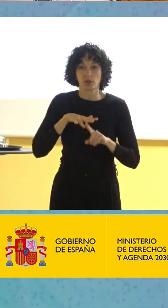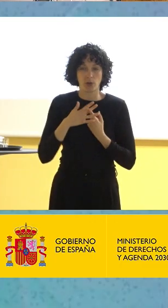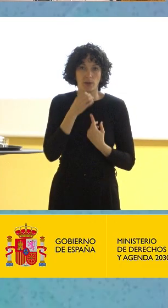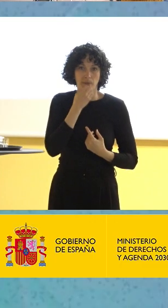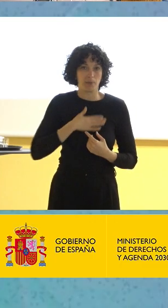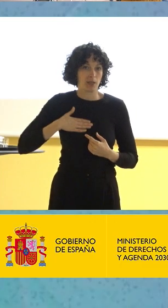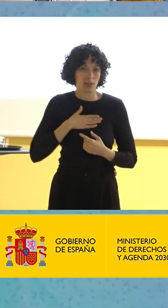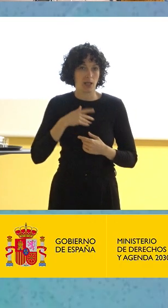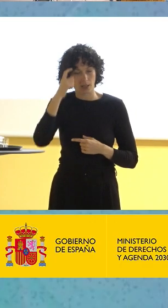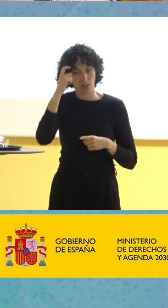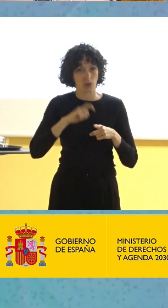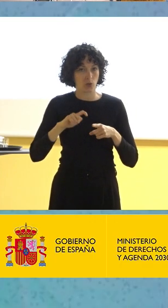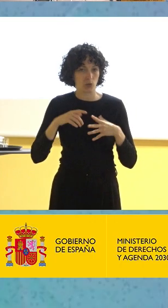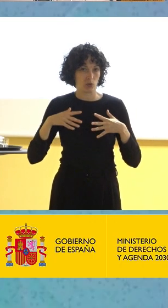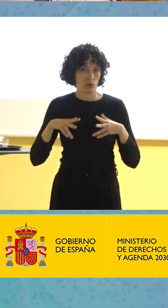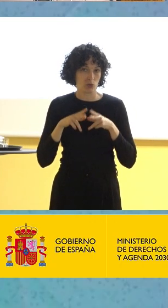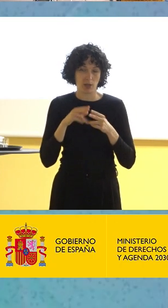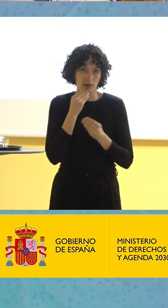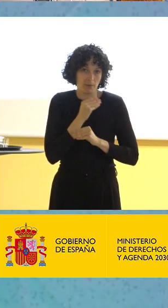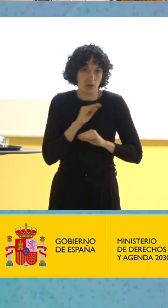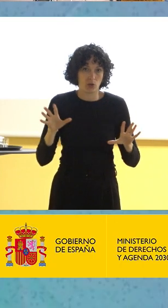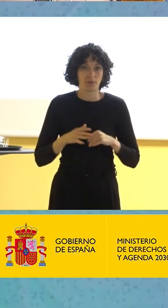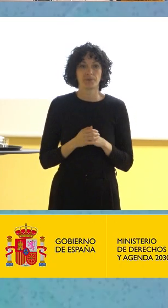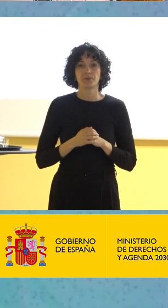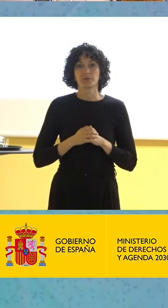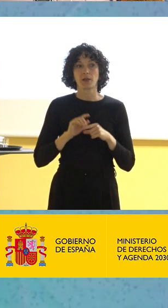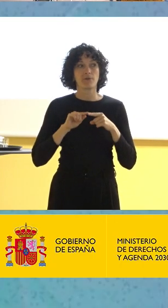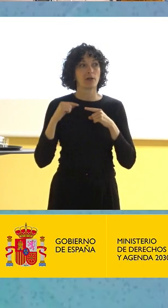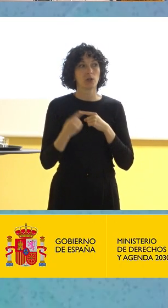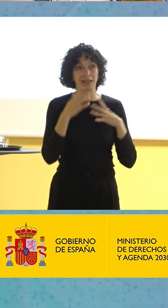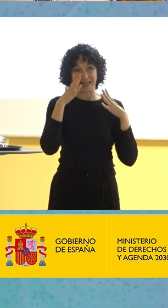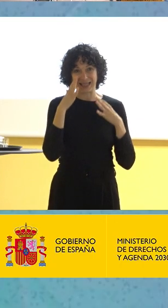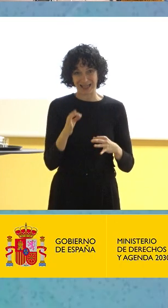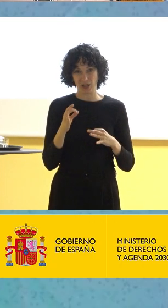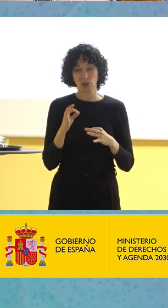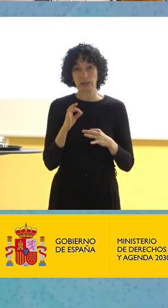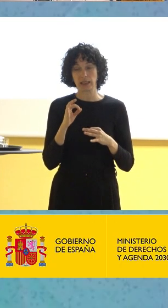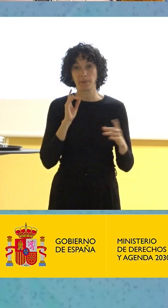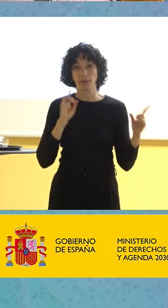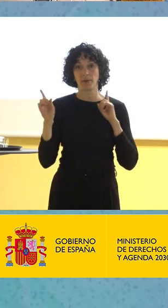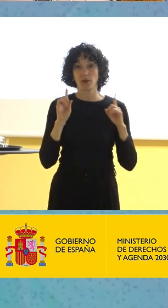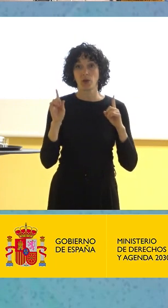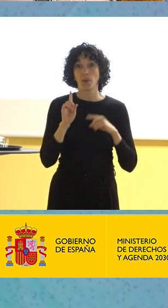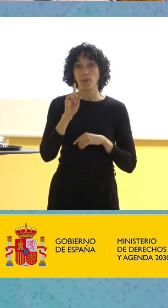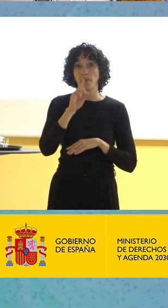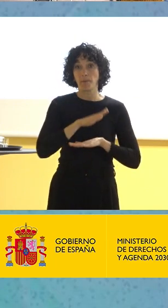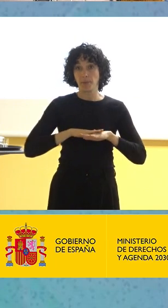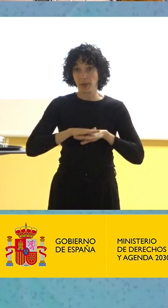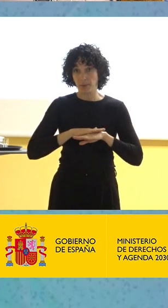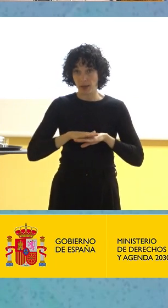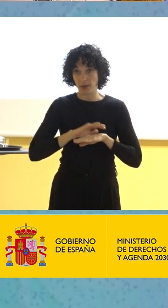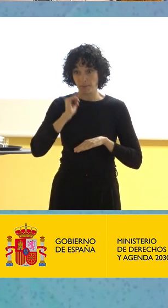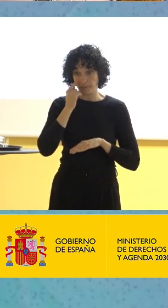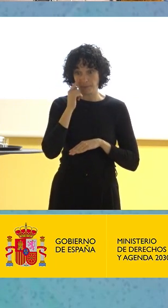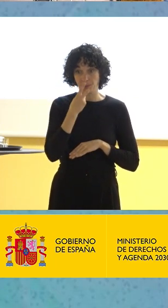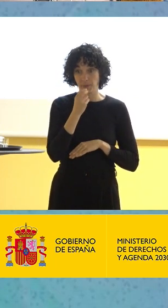psicosocial. Y por último, sobre otros factores de riesgo, en prevención primaria pues encontramos que, bueno, aunque solamente el 20%